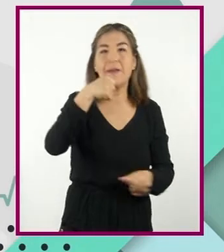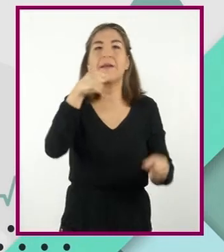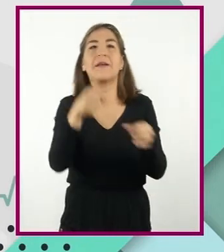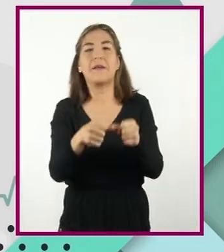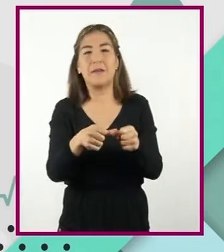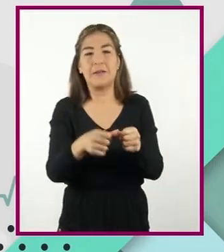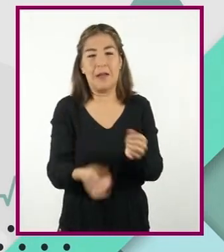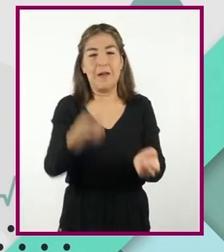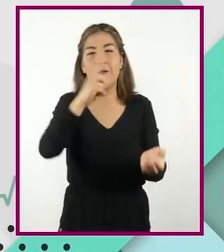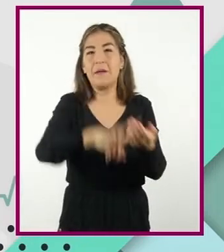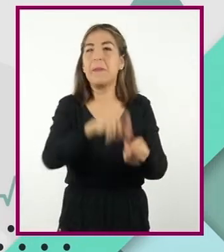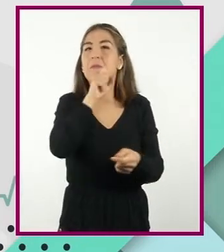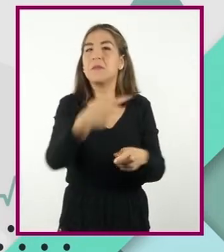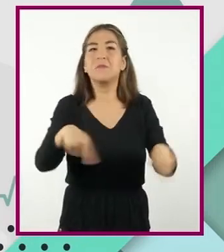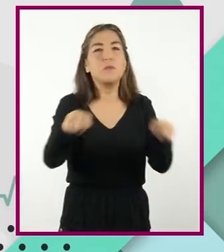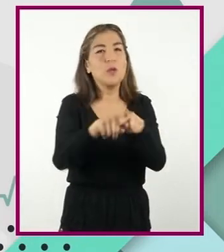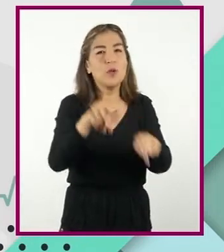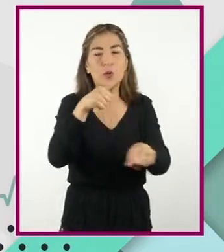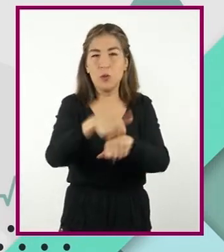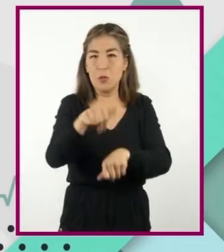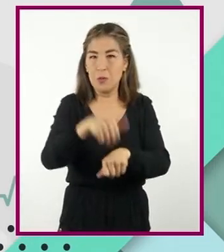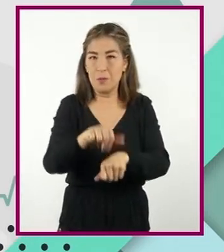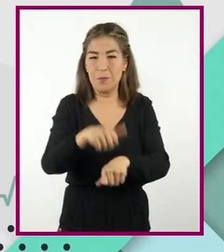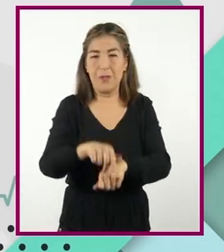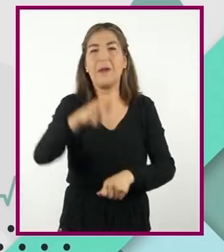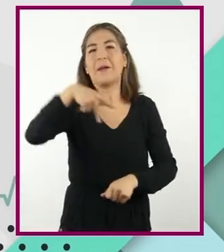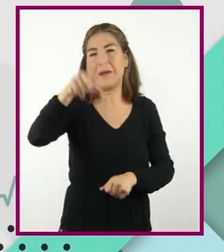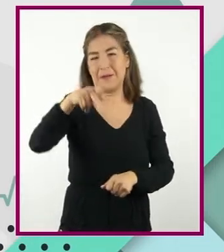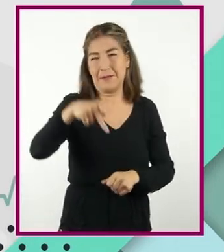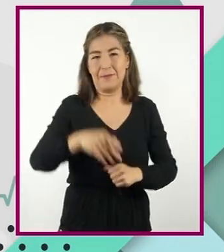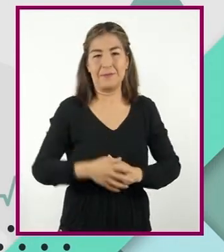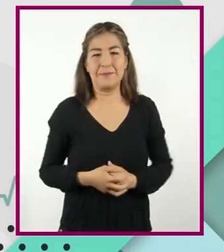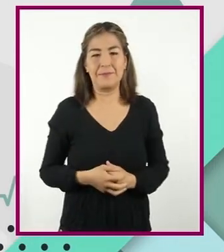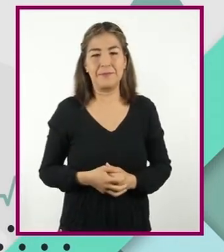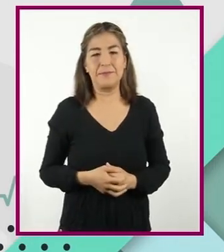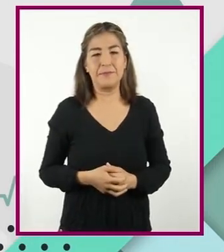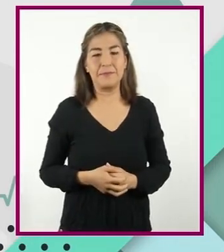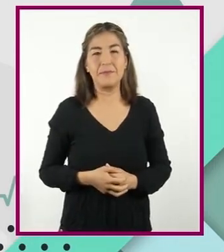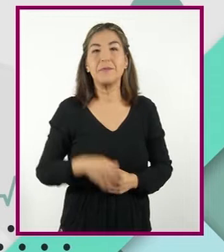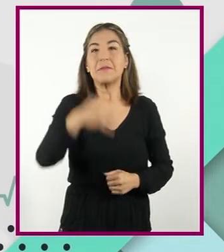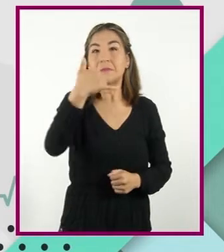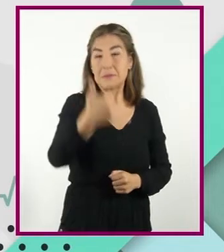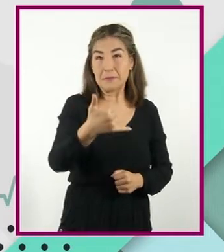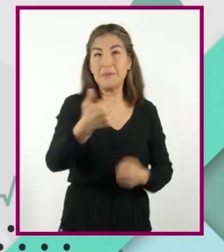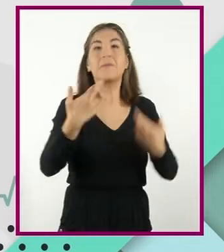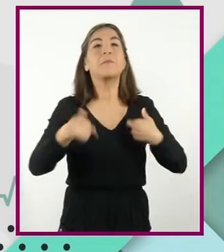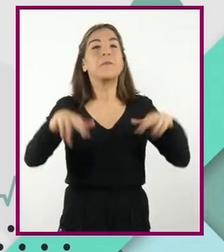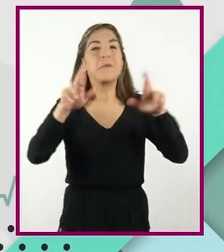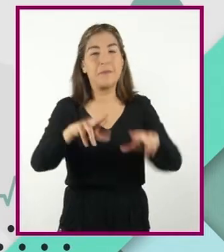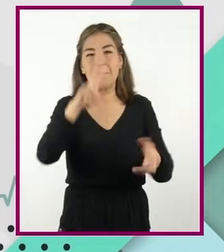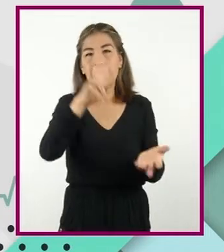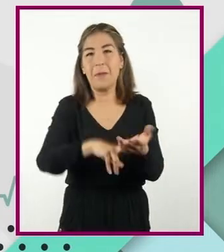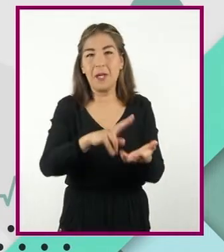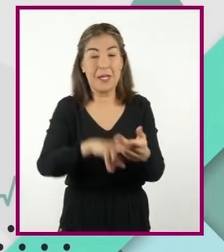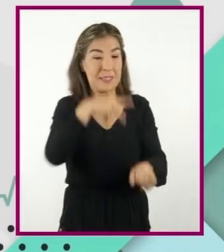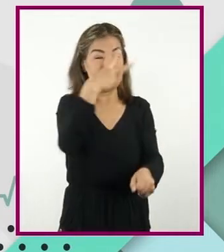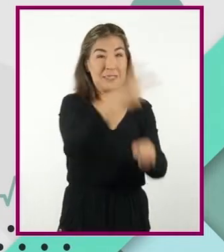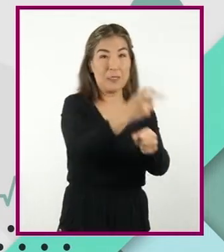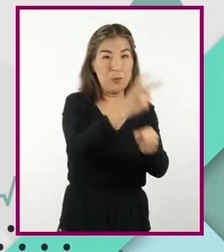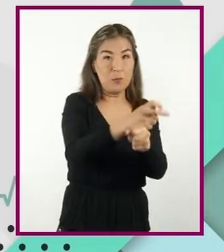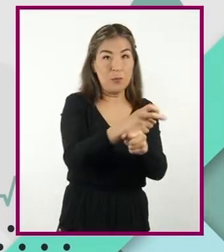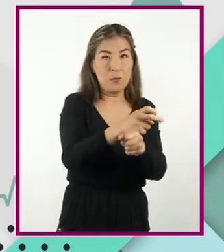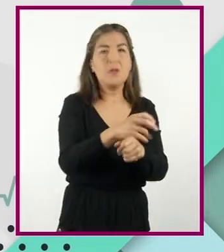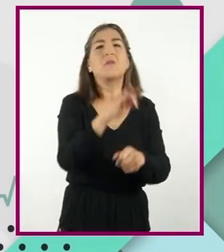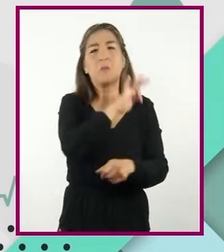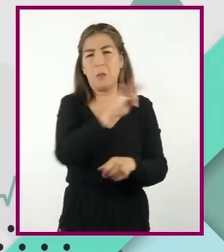el valor de la constante de proporcionalidad directa, K. Y representa el valor de la segunda magnitud y